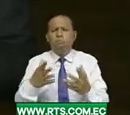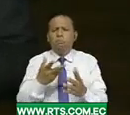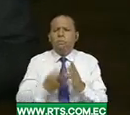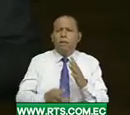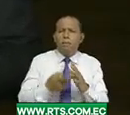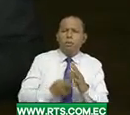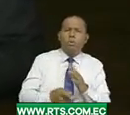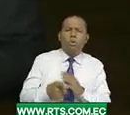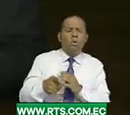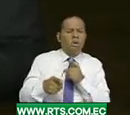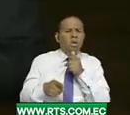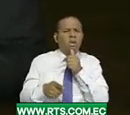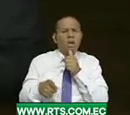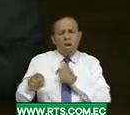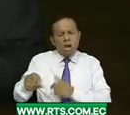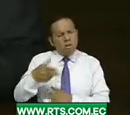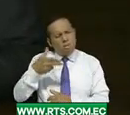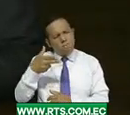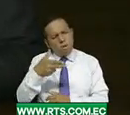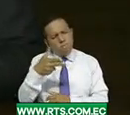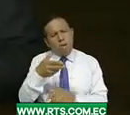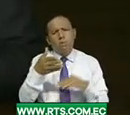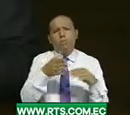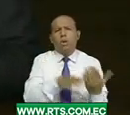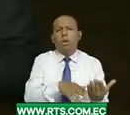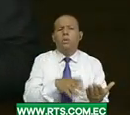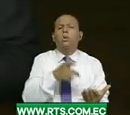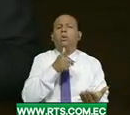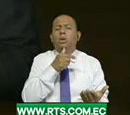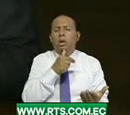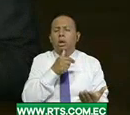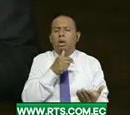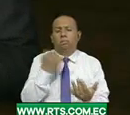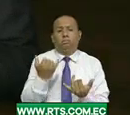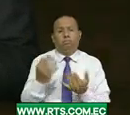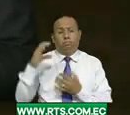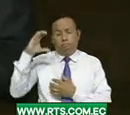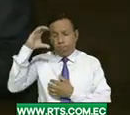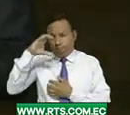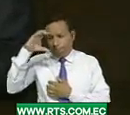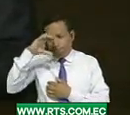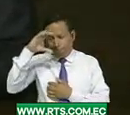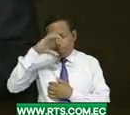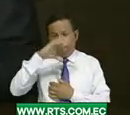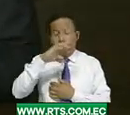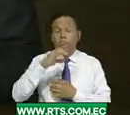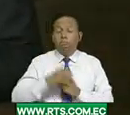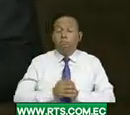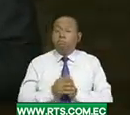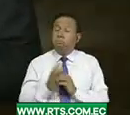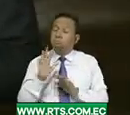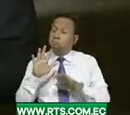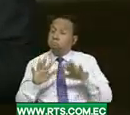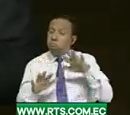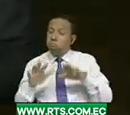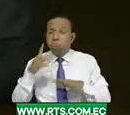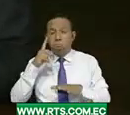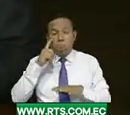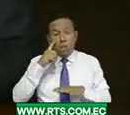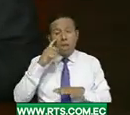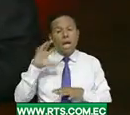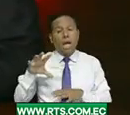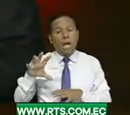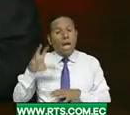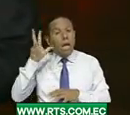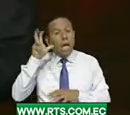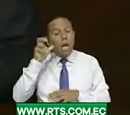son los responsables de este asesinato, que lo están indagando como un posible robo. La tricimoto